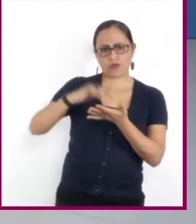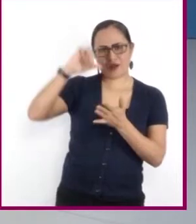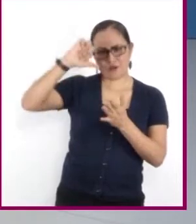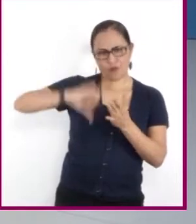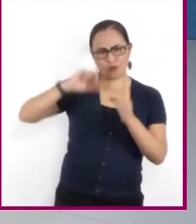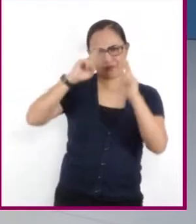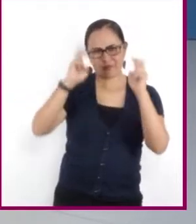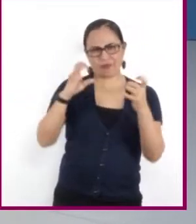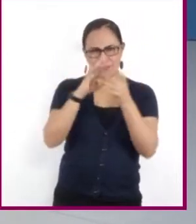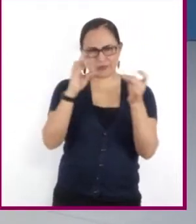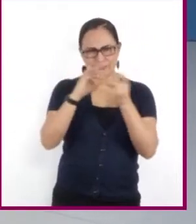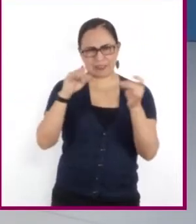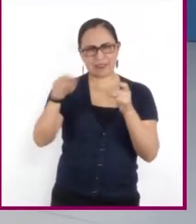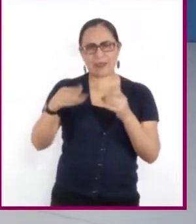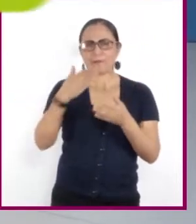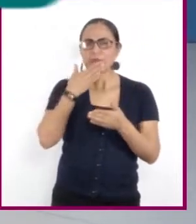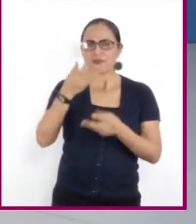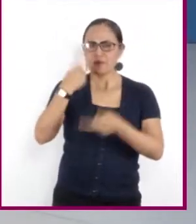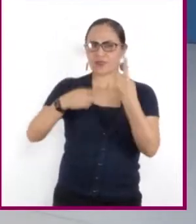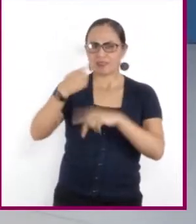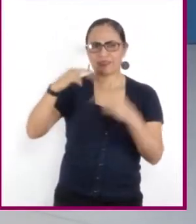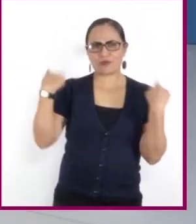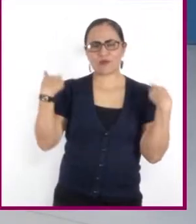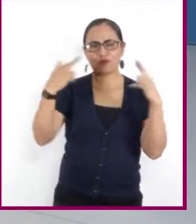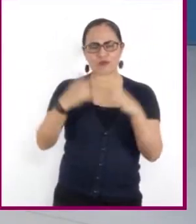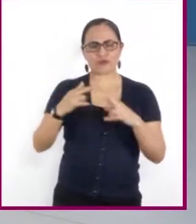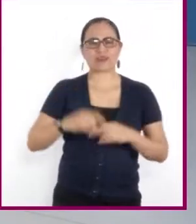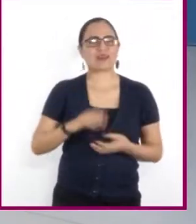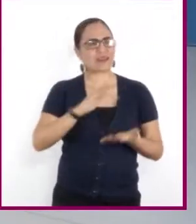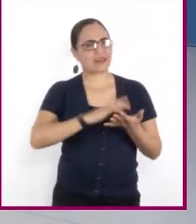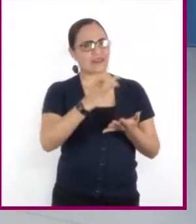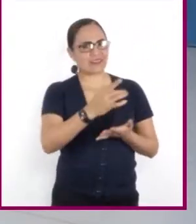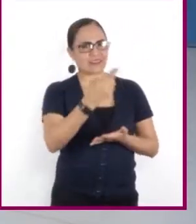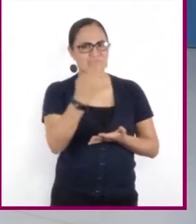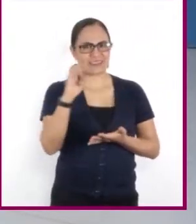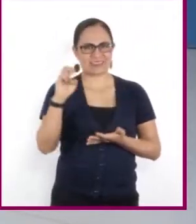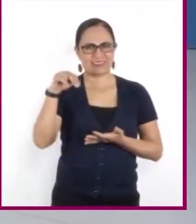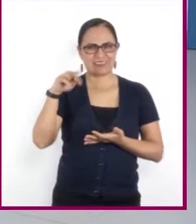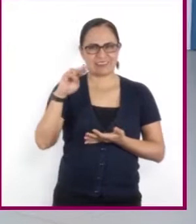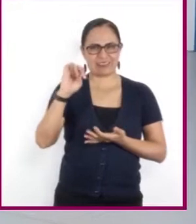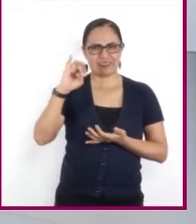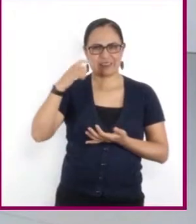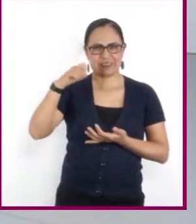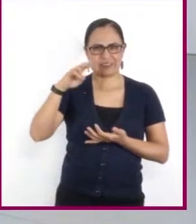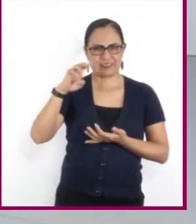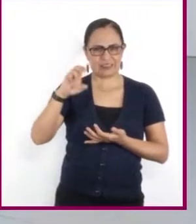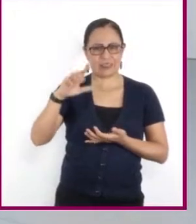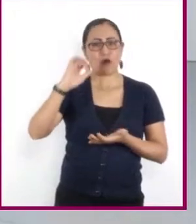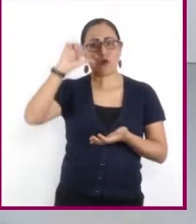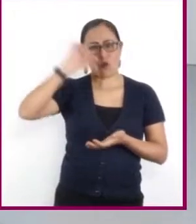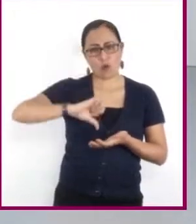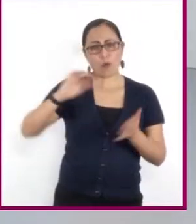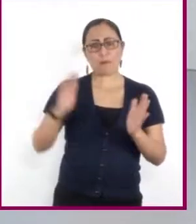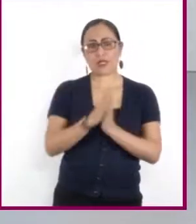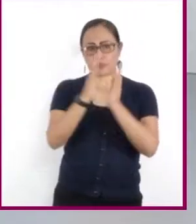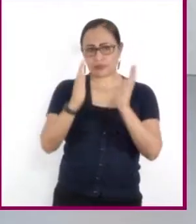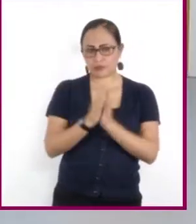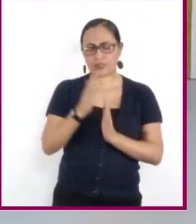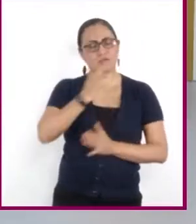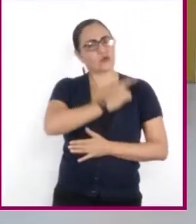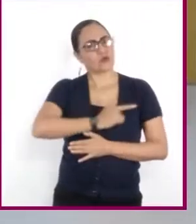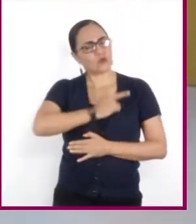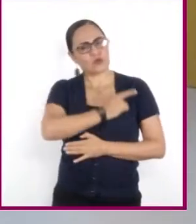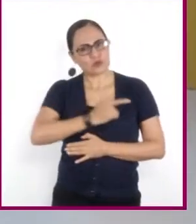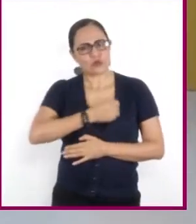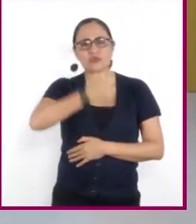tema. Bienvenida, profesora Nora. Gracias, Enrique. Me da mucho gusto poder participar en esta sesión. Les envío un cordial saludo